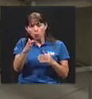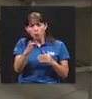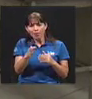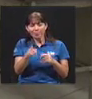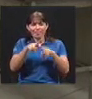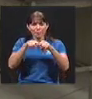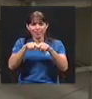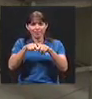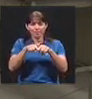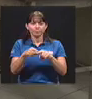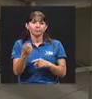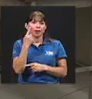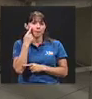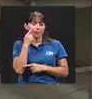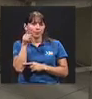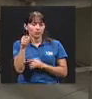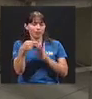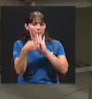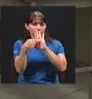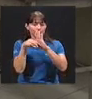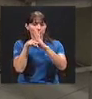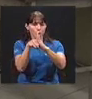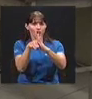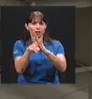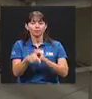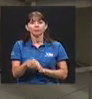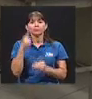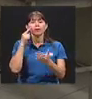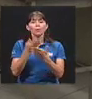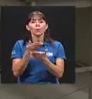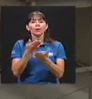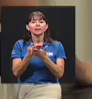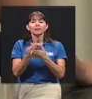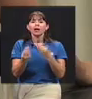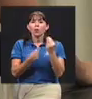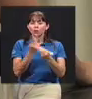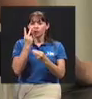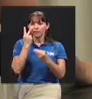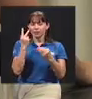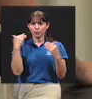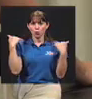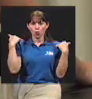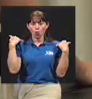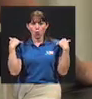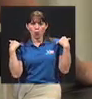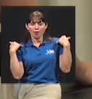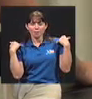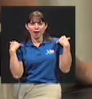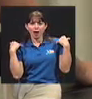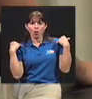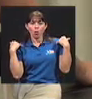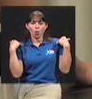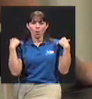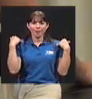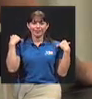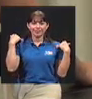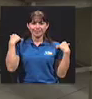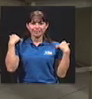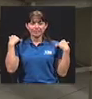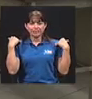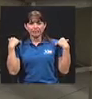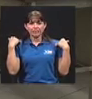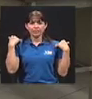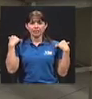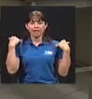afectación. Aquí la modelo gráficamente muestra cómo se ve un hombro más bajo, un hombro más